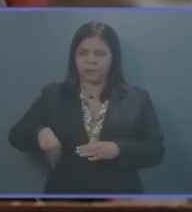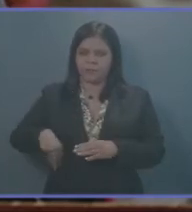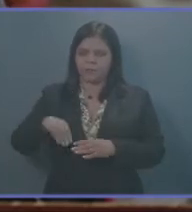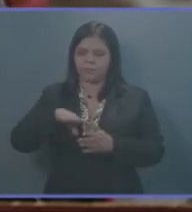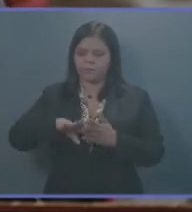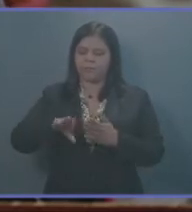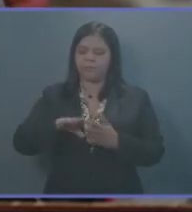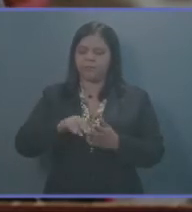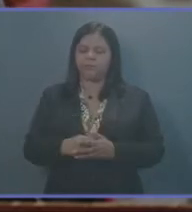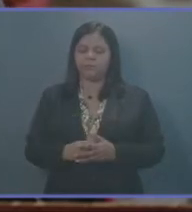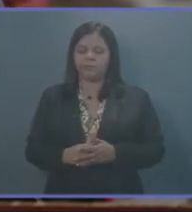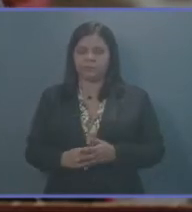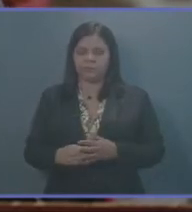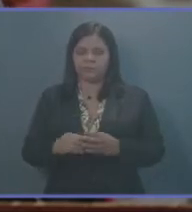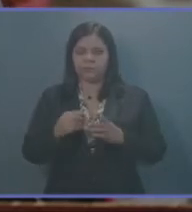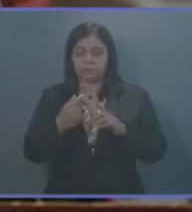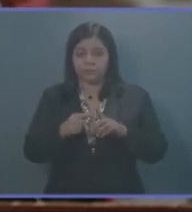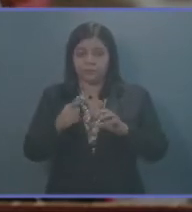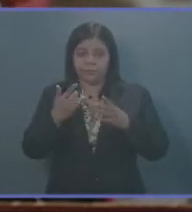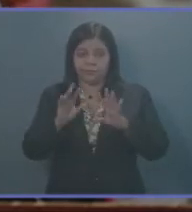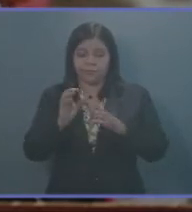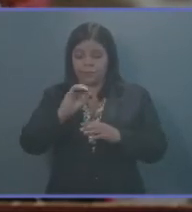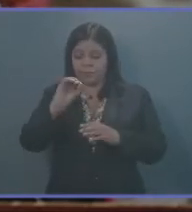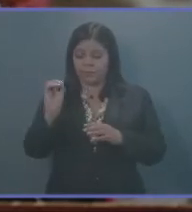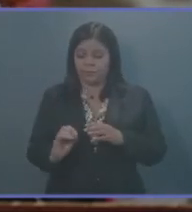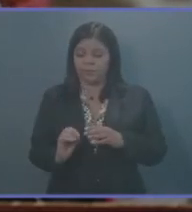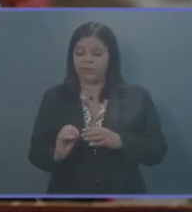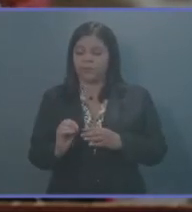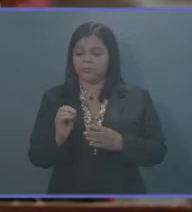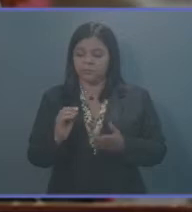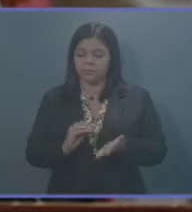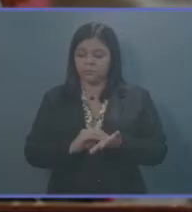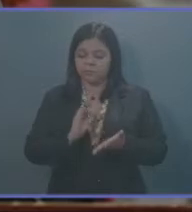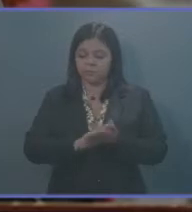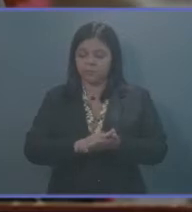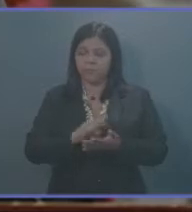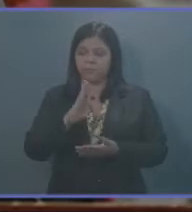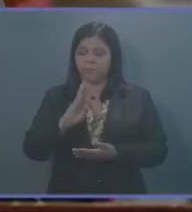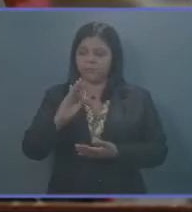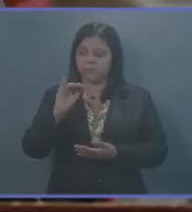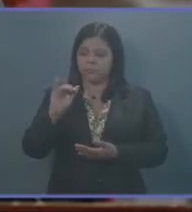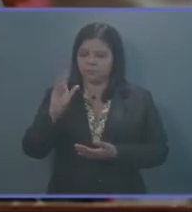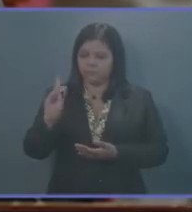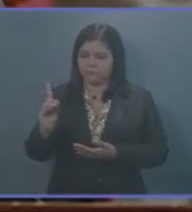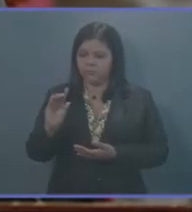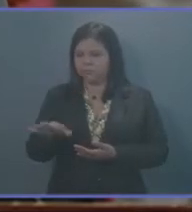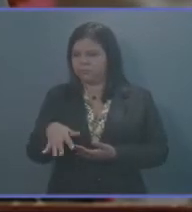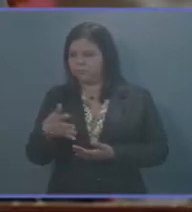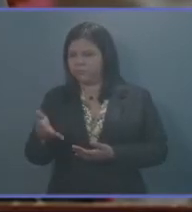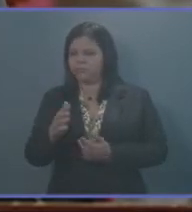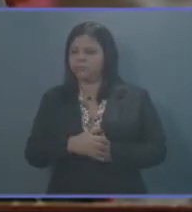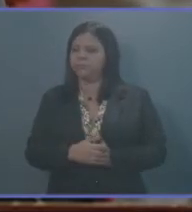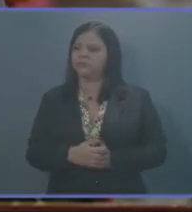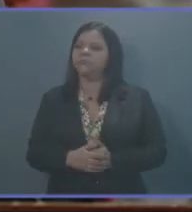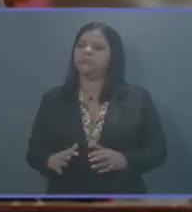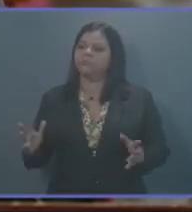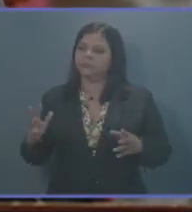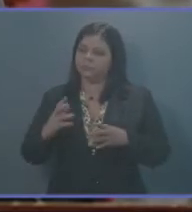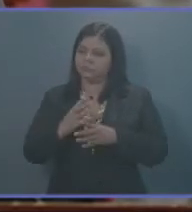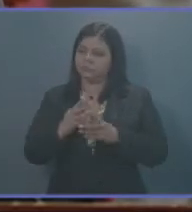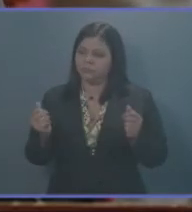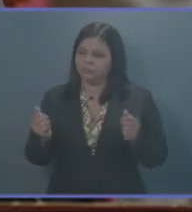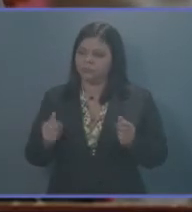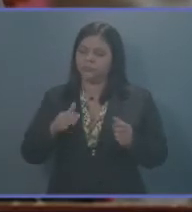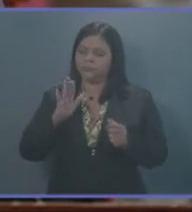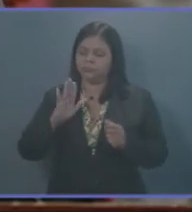no desembolsado del préstamo o un porcentaje que será establecido por el BID periódicamente, como resultado de su